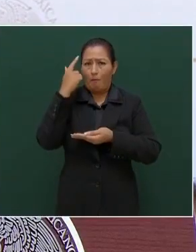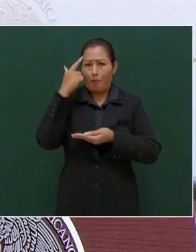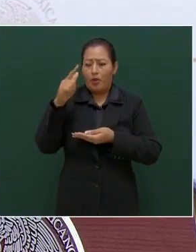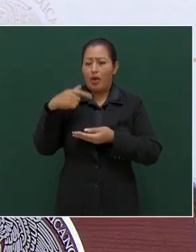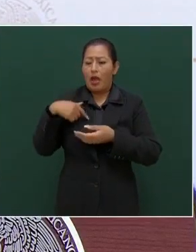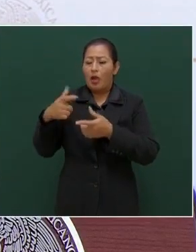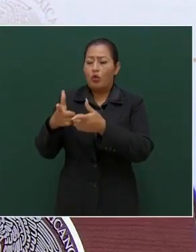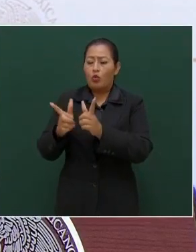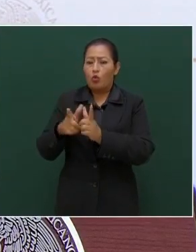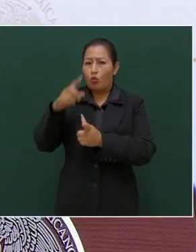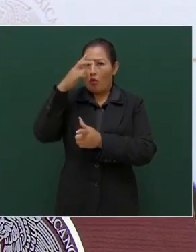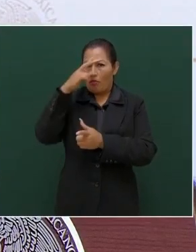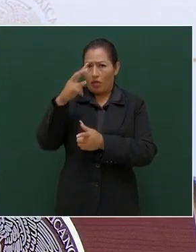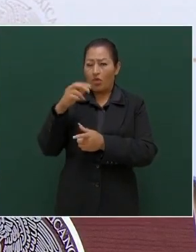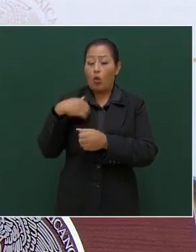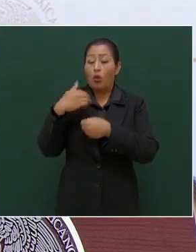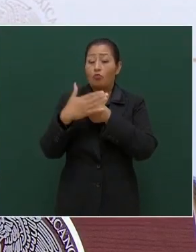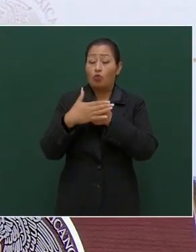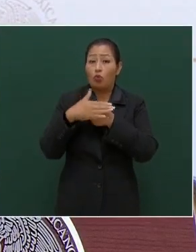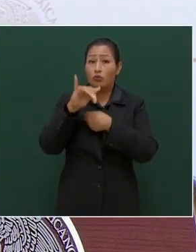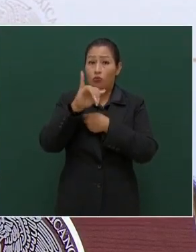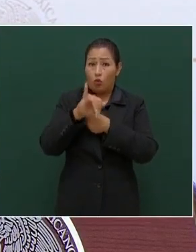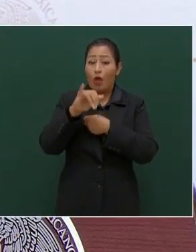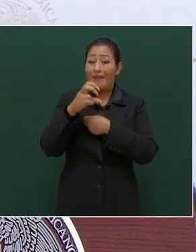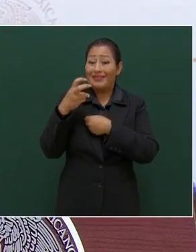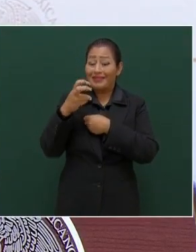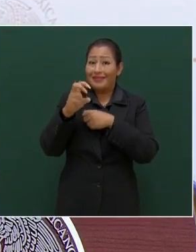Grupo México. Entonces, este jueves vamos a avanzar en